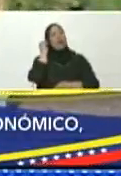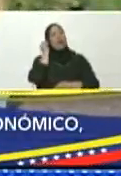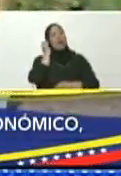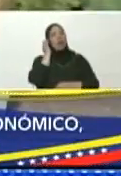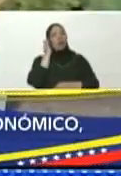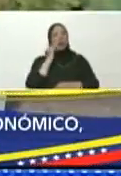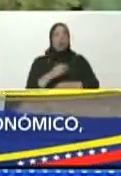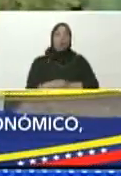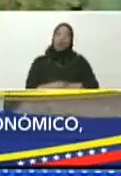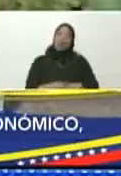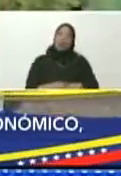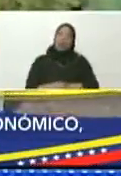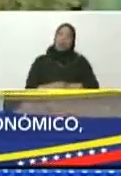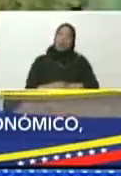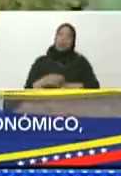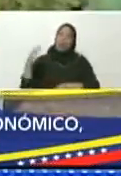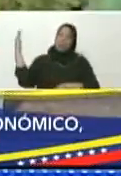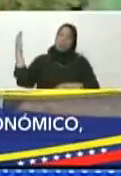pues, del exterior.